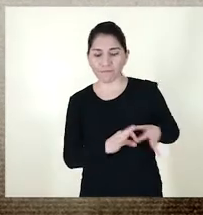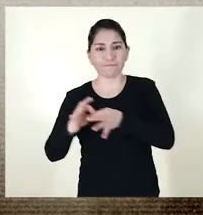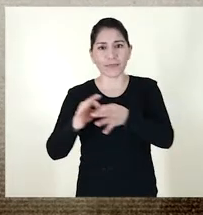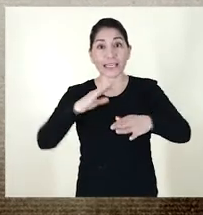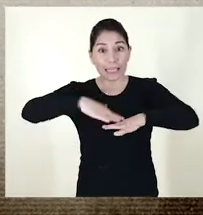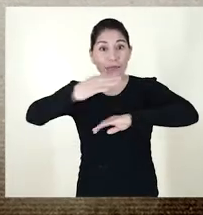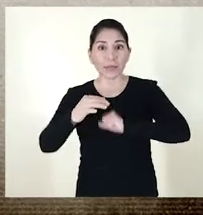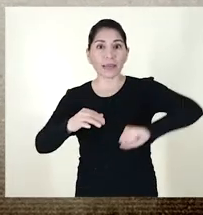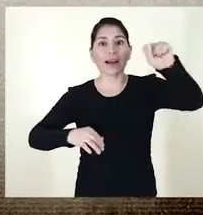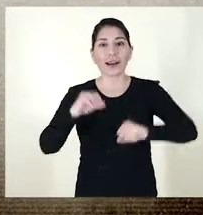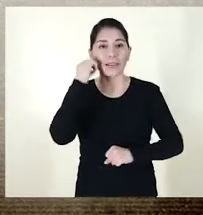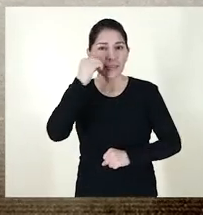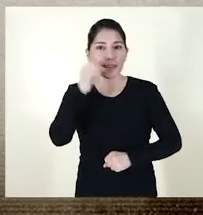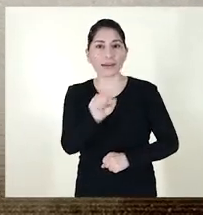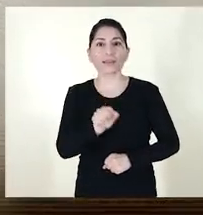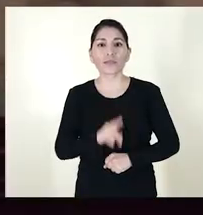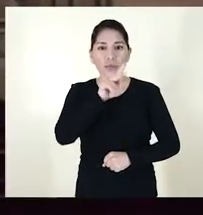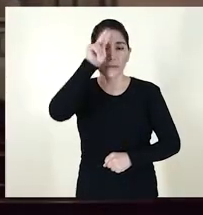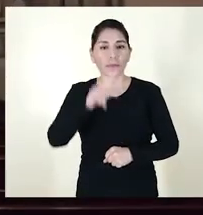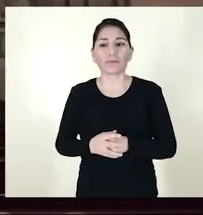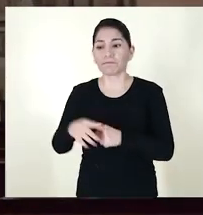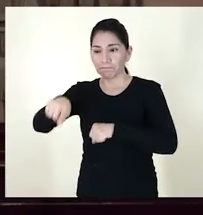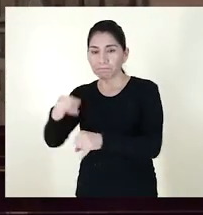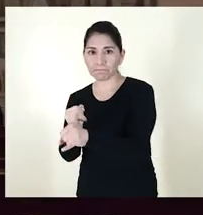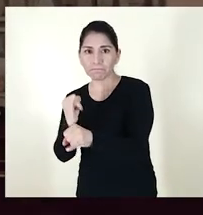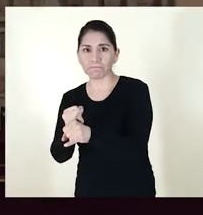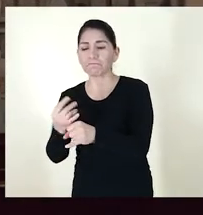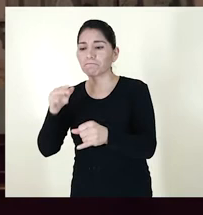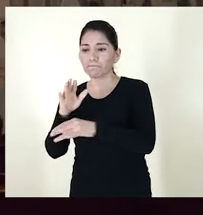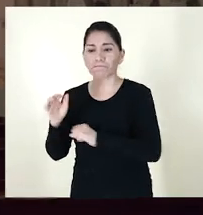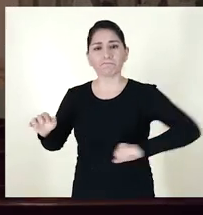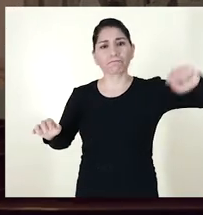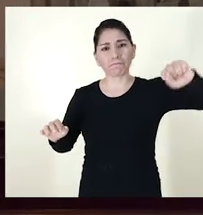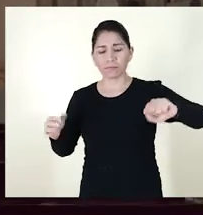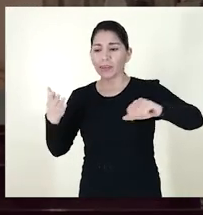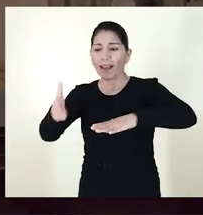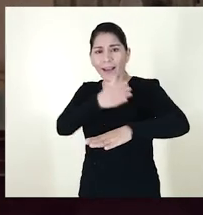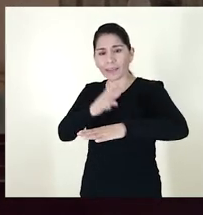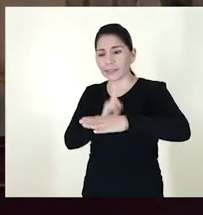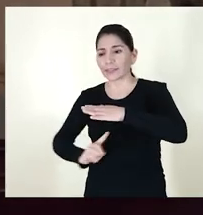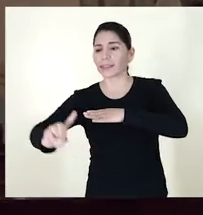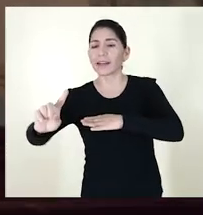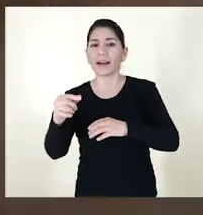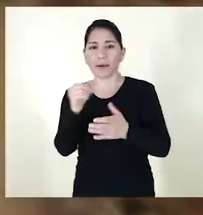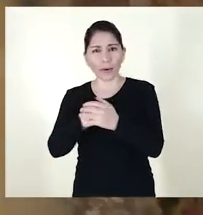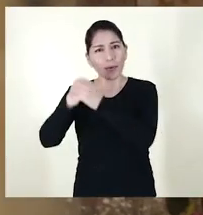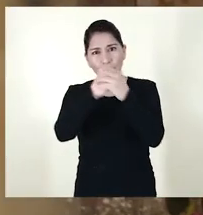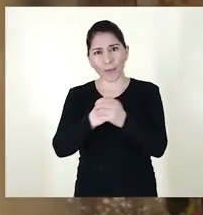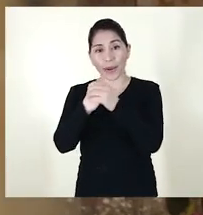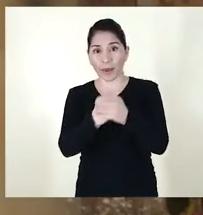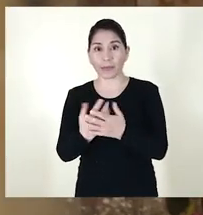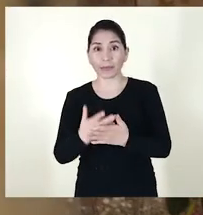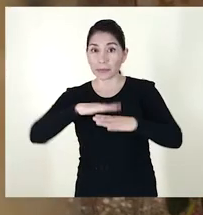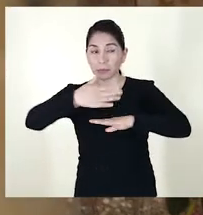allí subir a la misma sierra sur del Perú. Es pues Cocharcas una iglesia de viajantes a la entrada o salida de una vía, y que